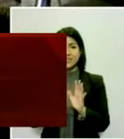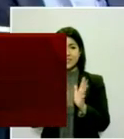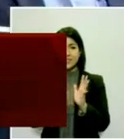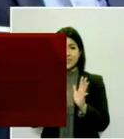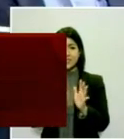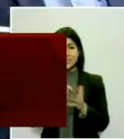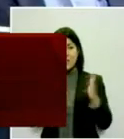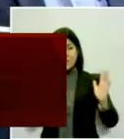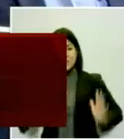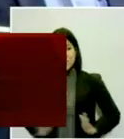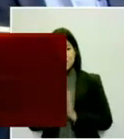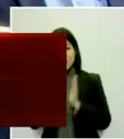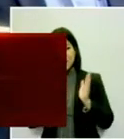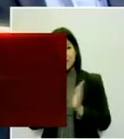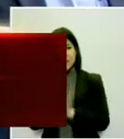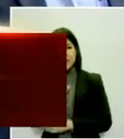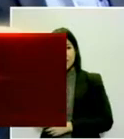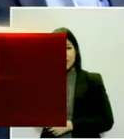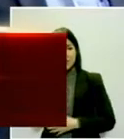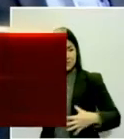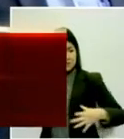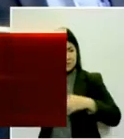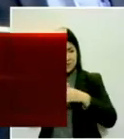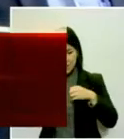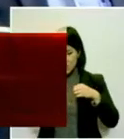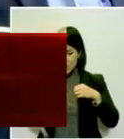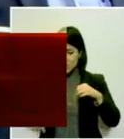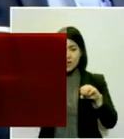con una alta participación en nuestro gobierno, pero no nada más